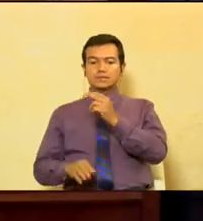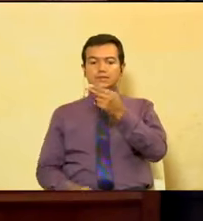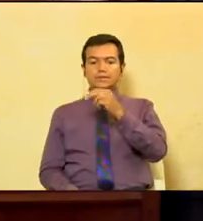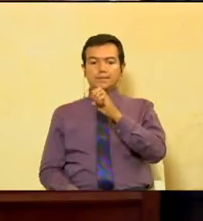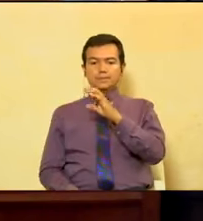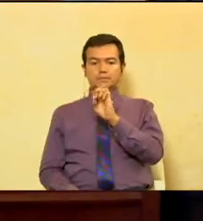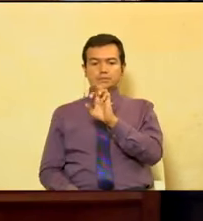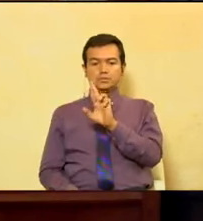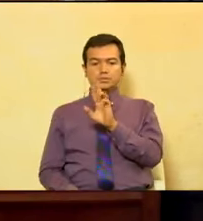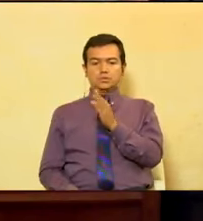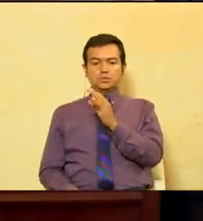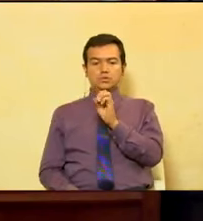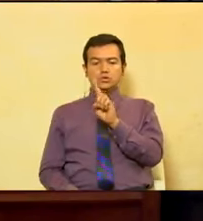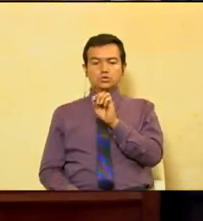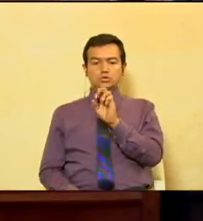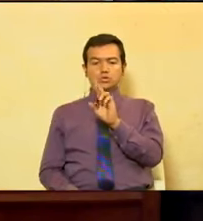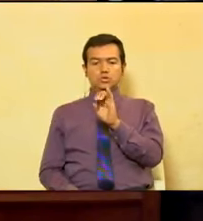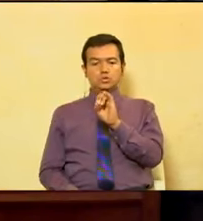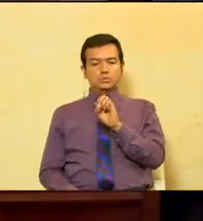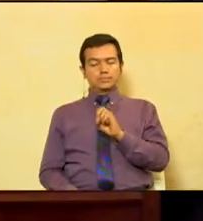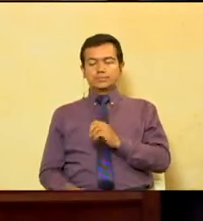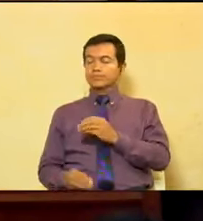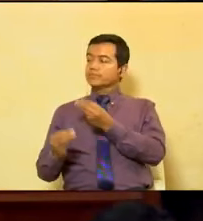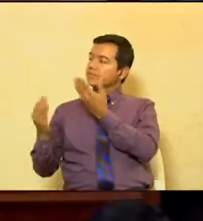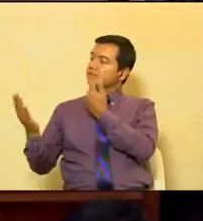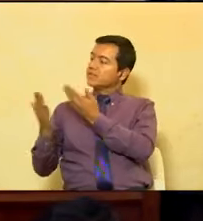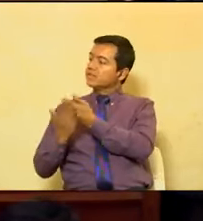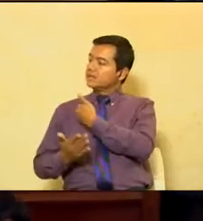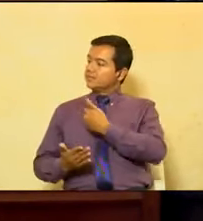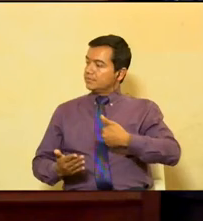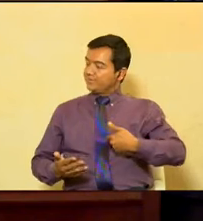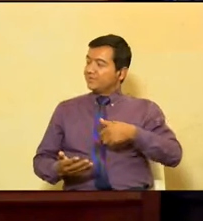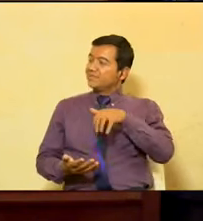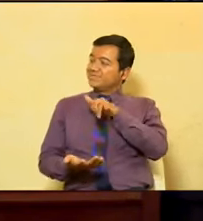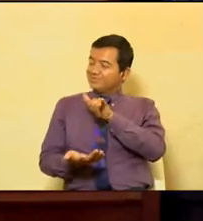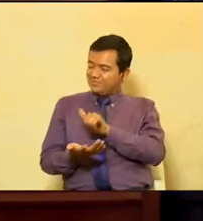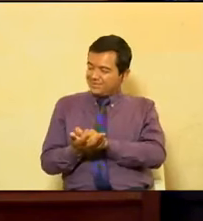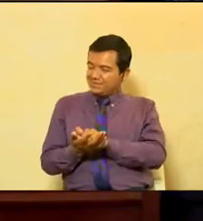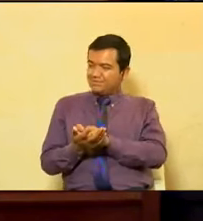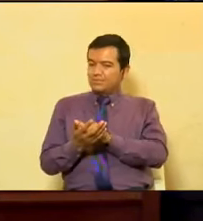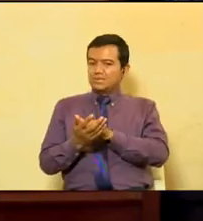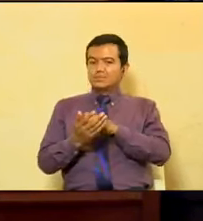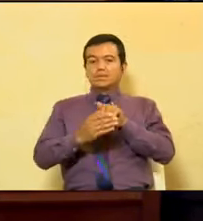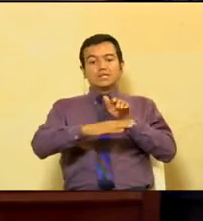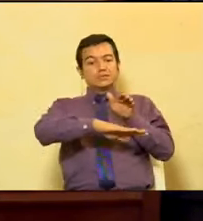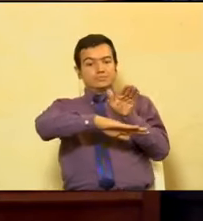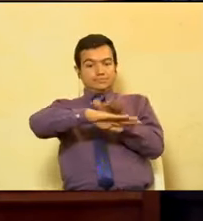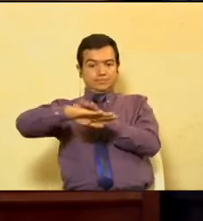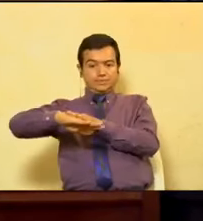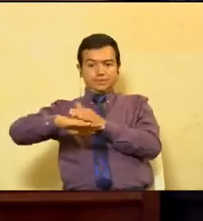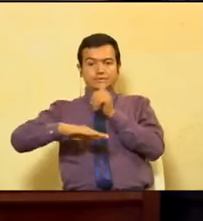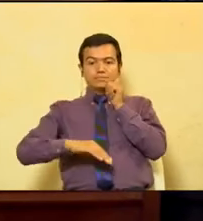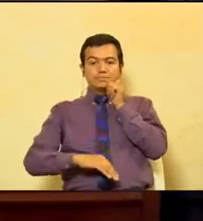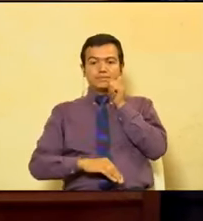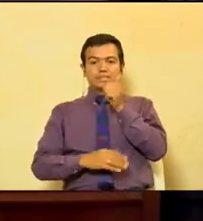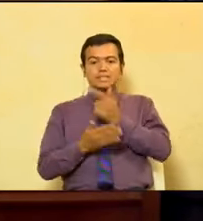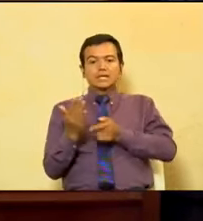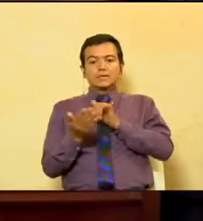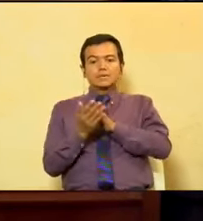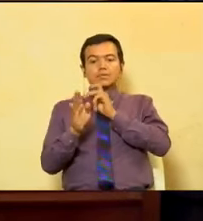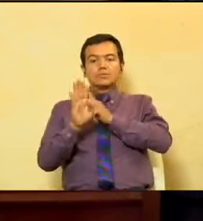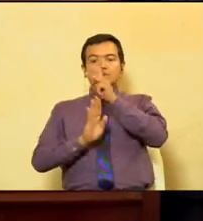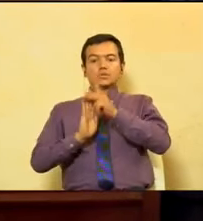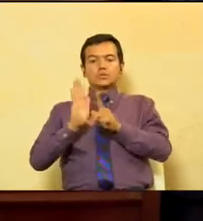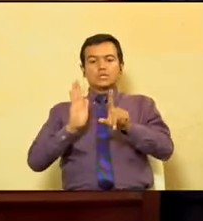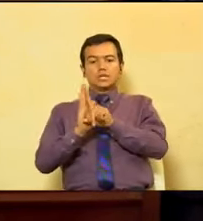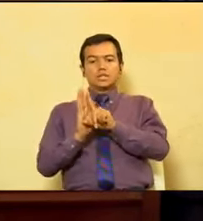Javier Osorio gracias señora presidenta Igualmente para que se anuncie para mañana el proyecto de ley